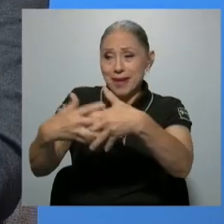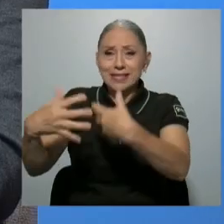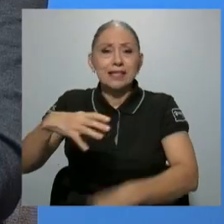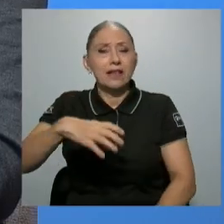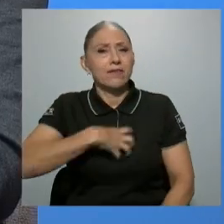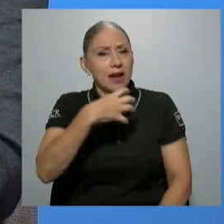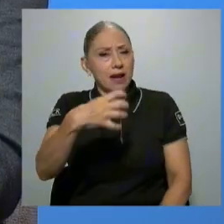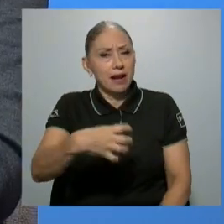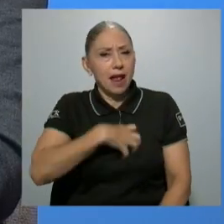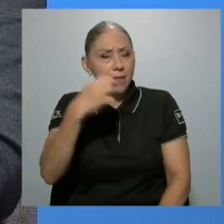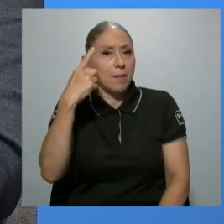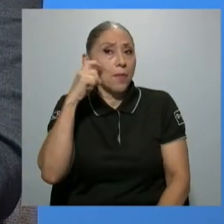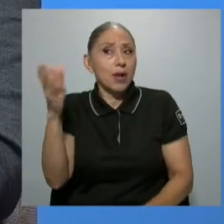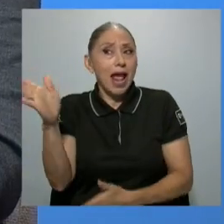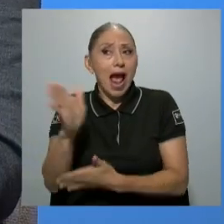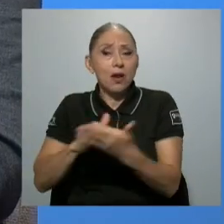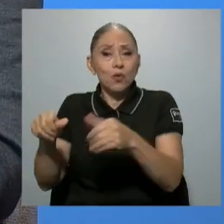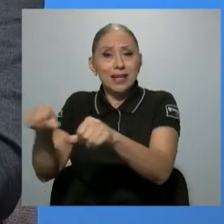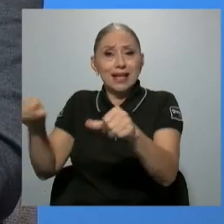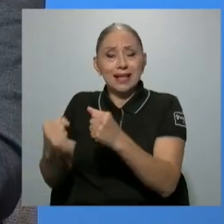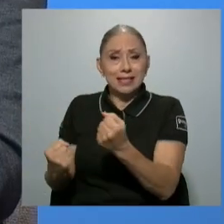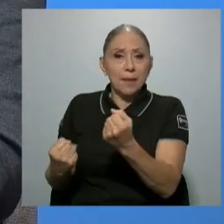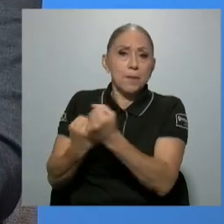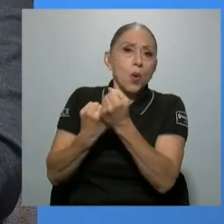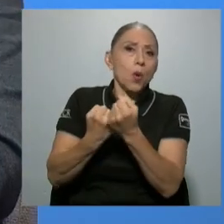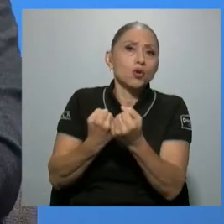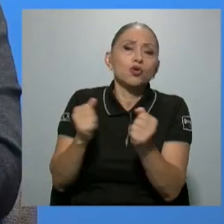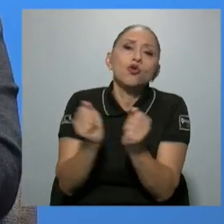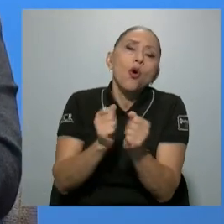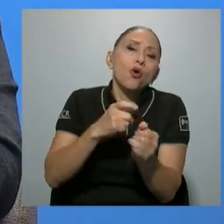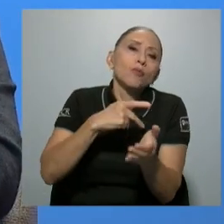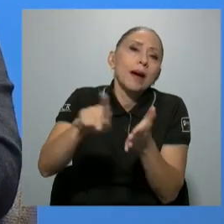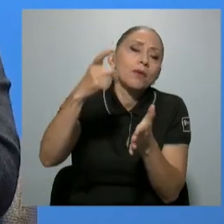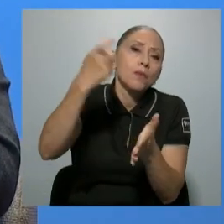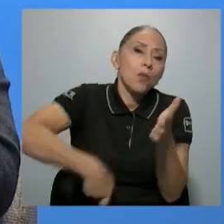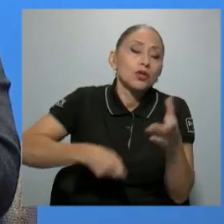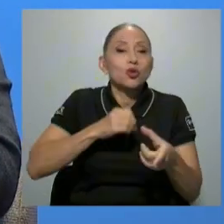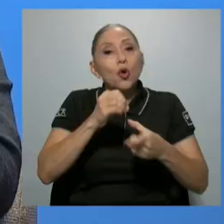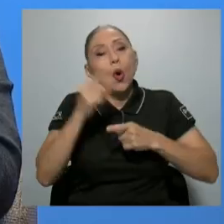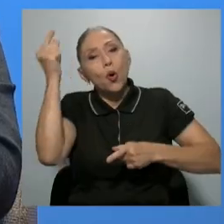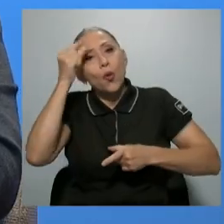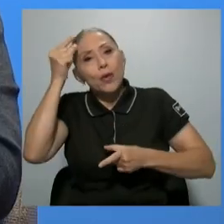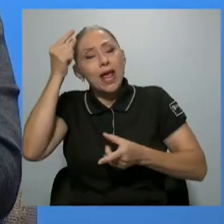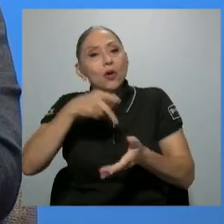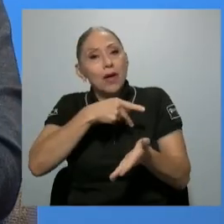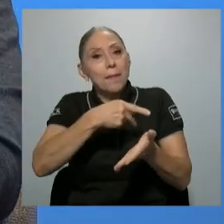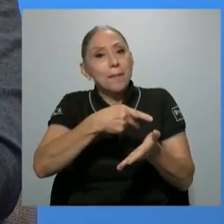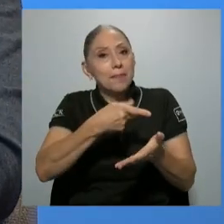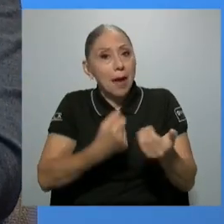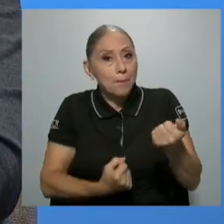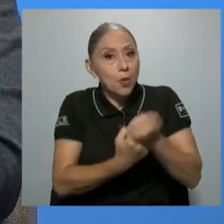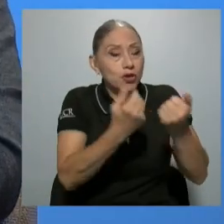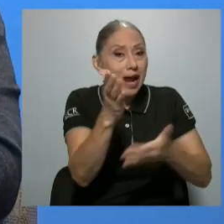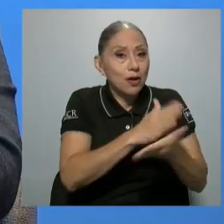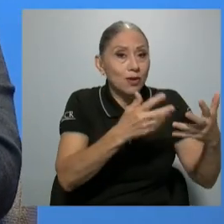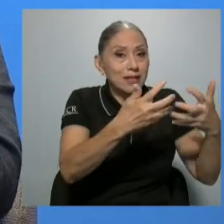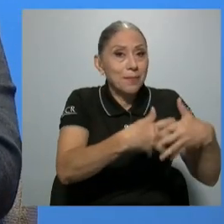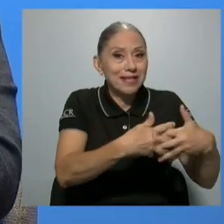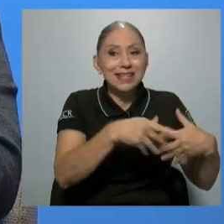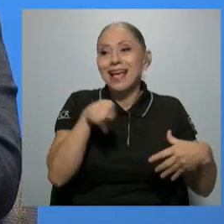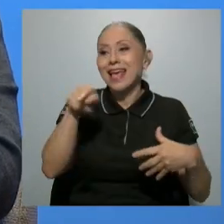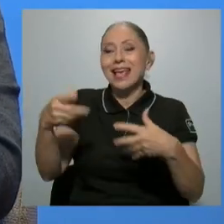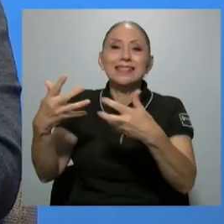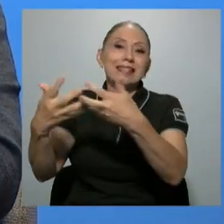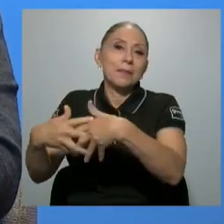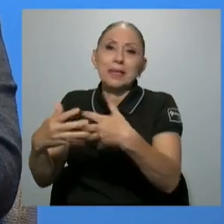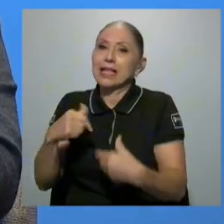espacios de apoyos fiscales o de apoyos gubernamentales que disfrutan ciertas empresas, ellos no los han tenido o que los perdieron después de la crisis de los